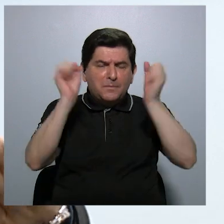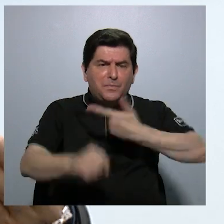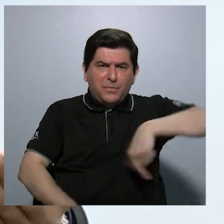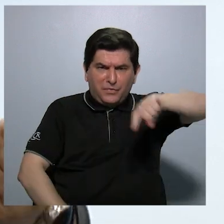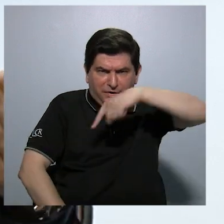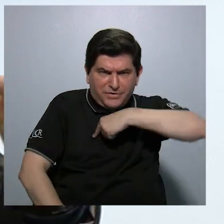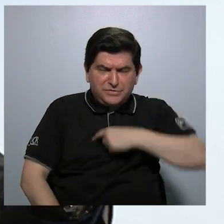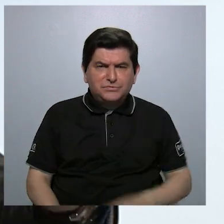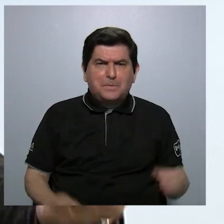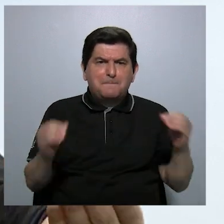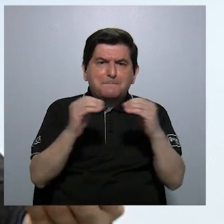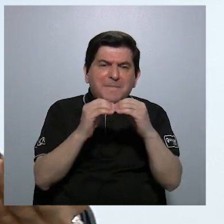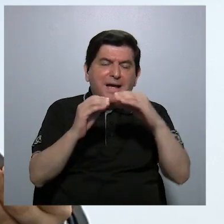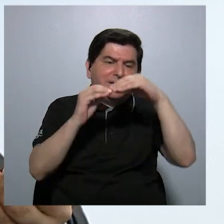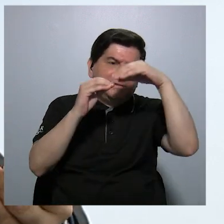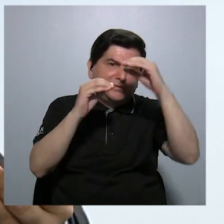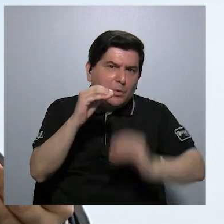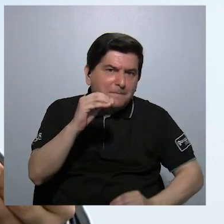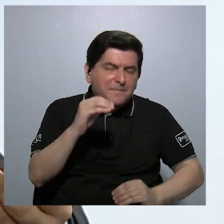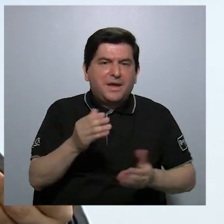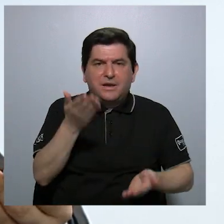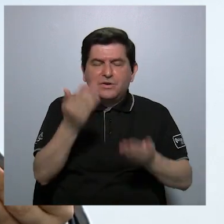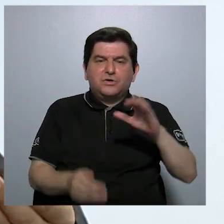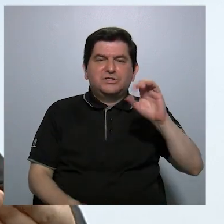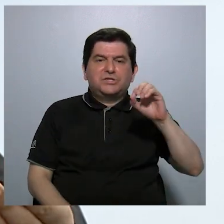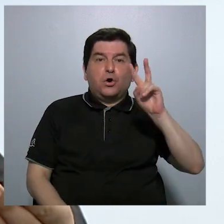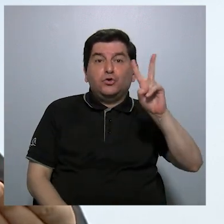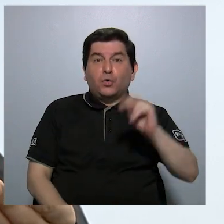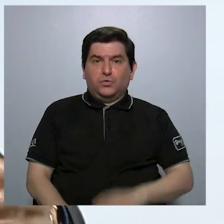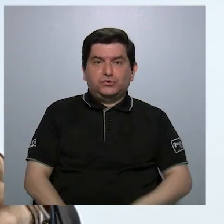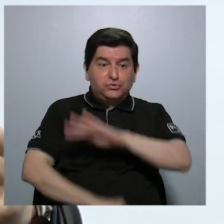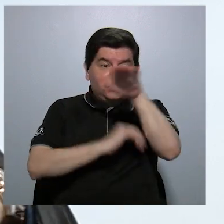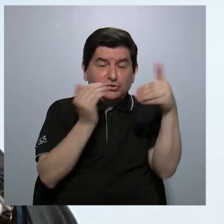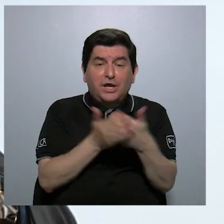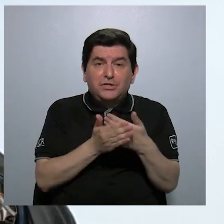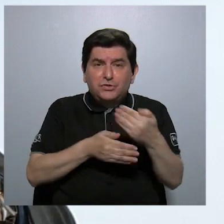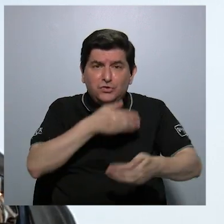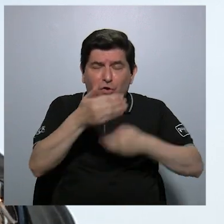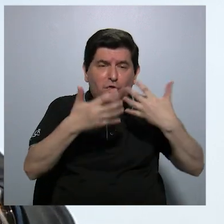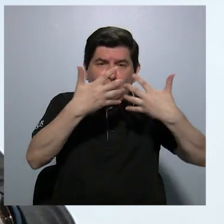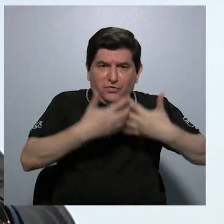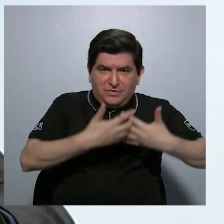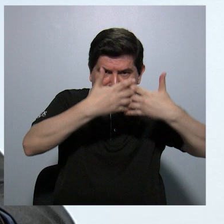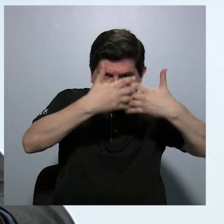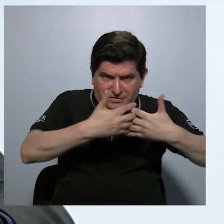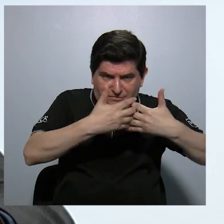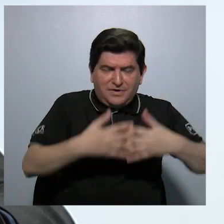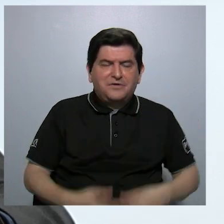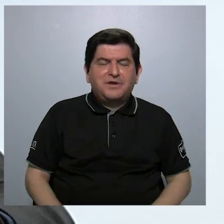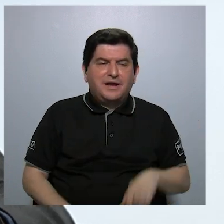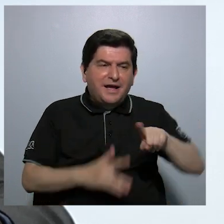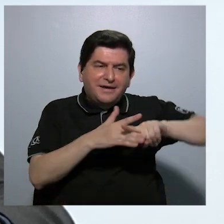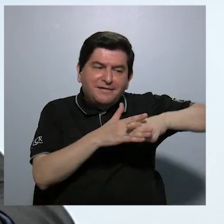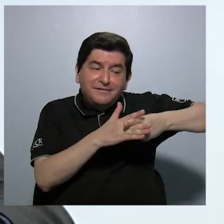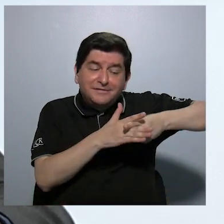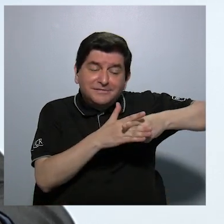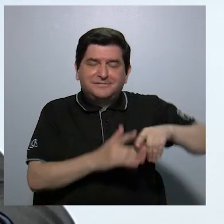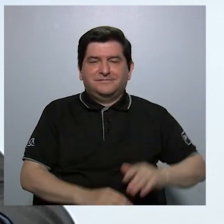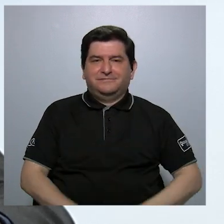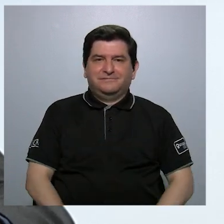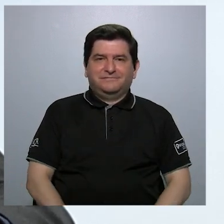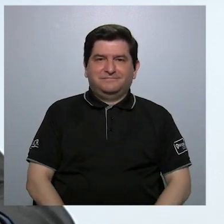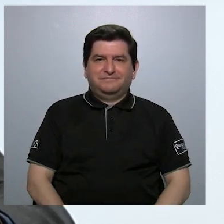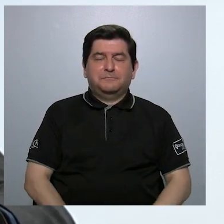cuánto podemos generar de más o menos en CO2 en toda la fabricación de ese